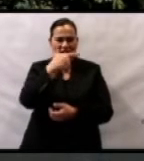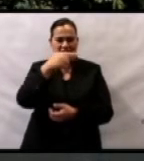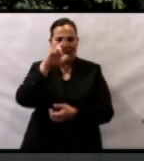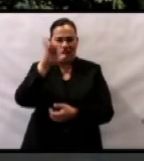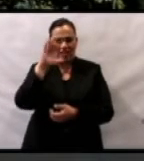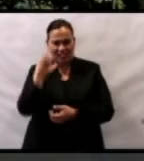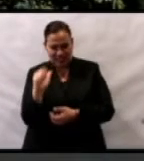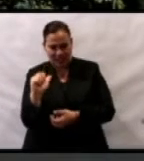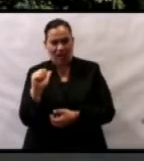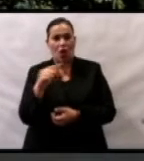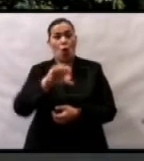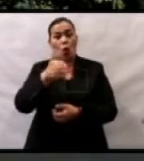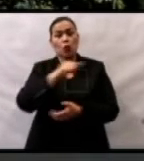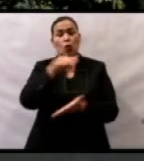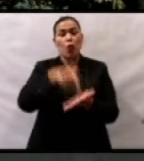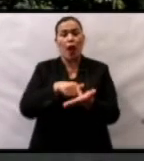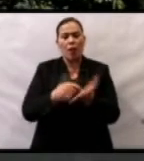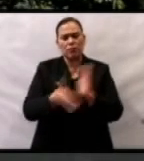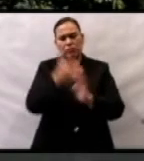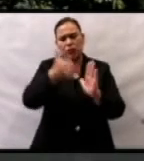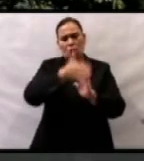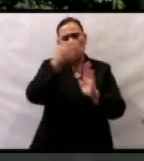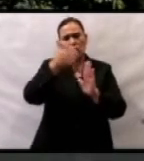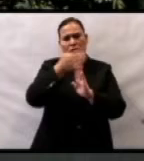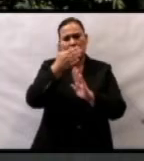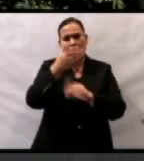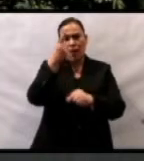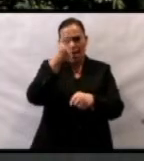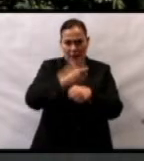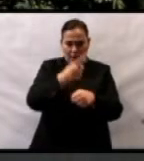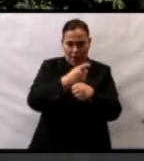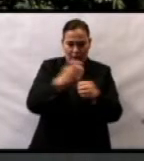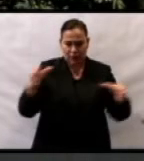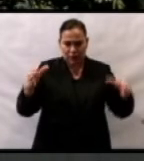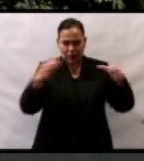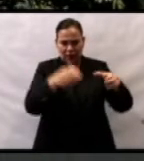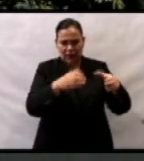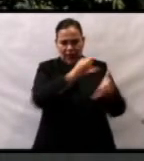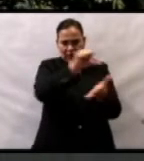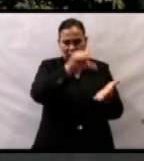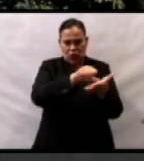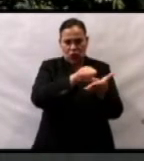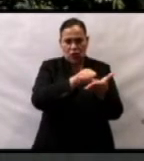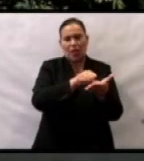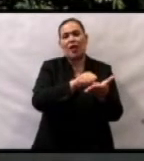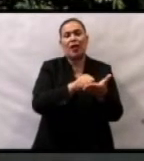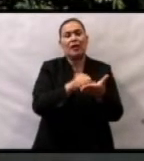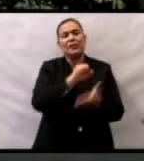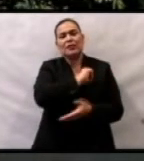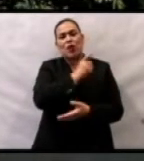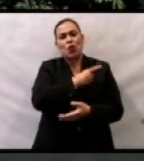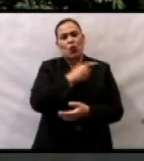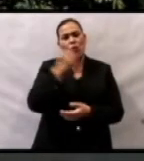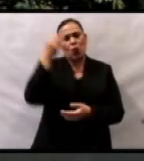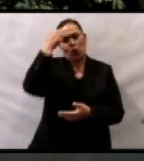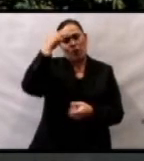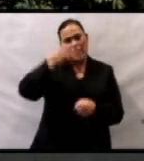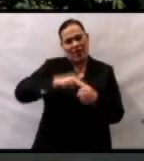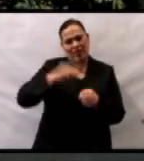Aguilas y edificamos la primera etapa del Centro Integral de Salud Mental que atiende a la